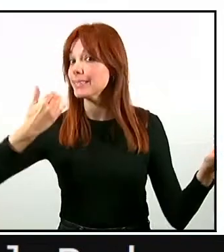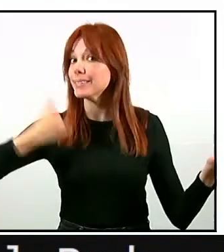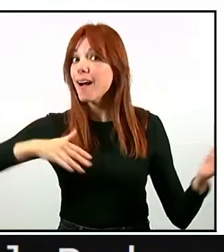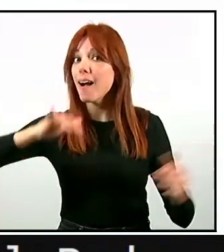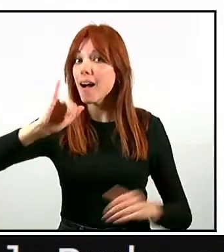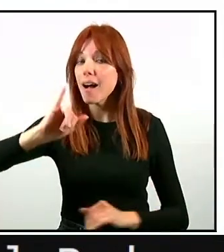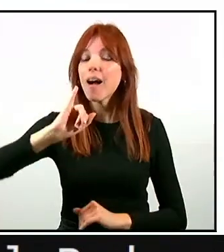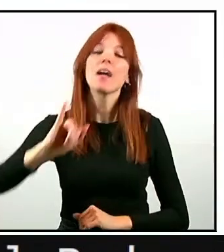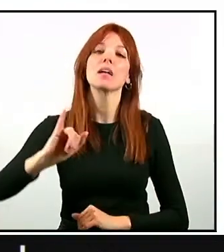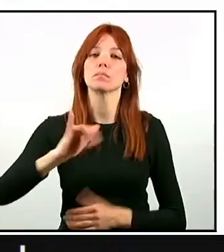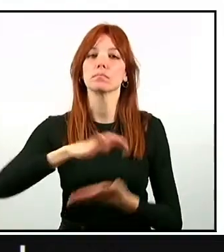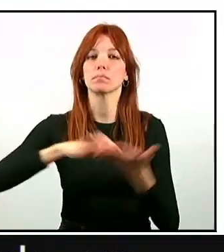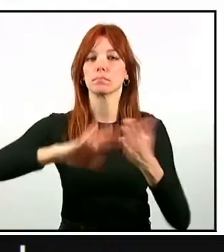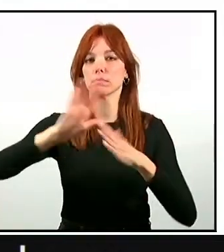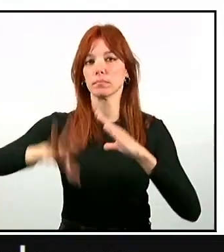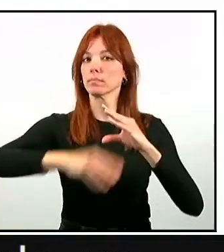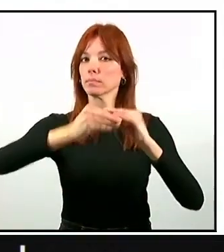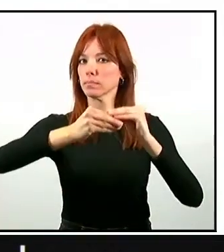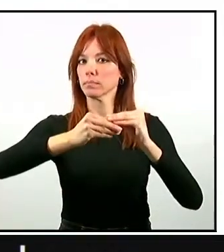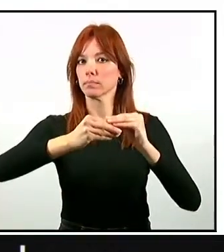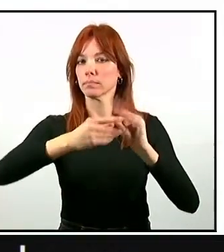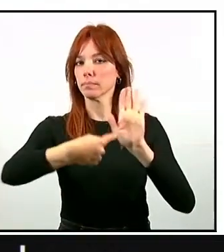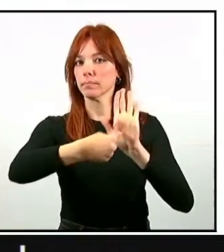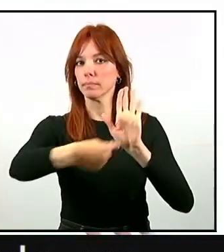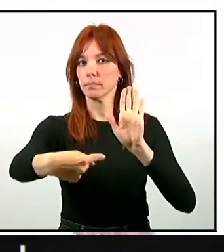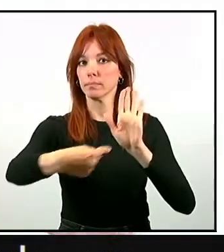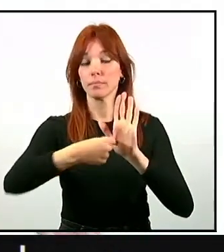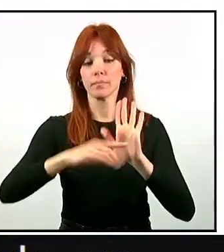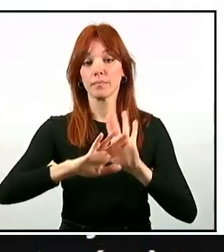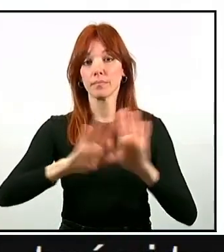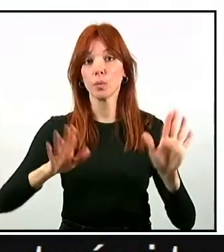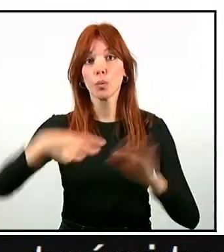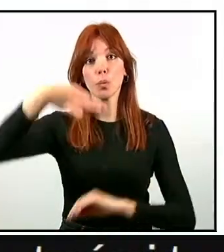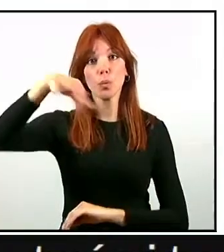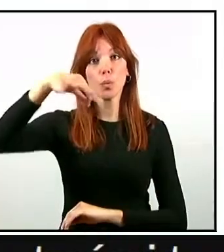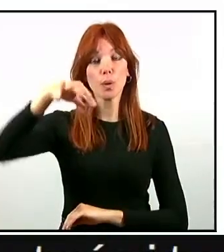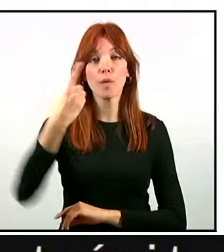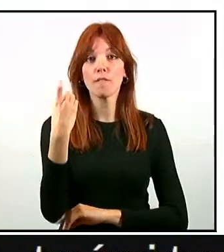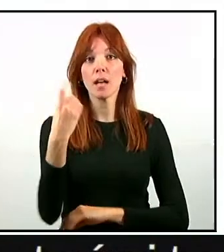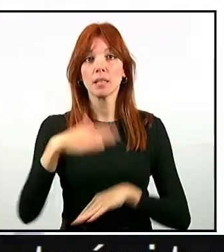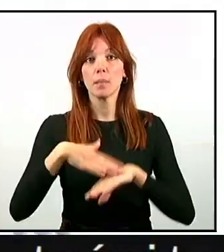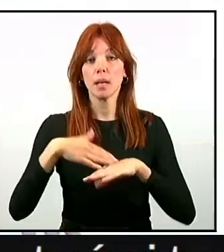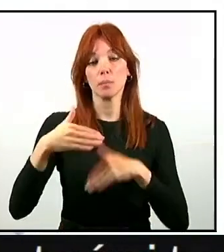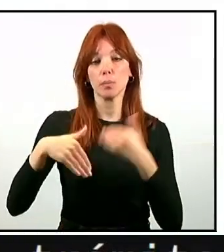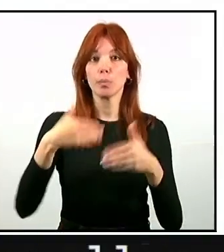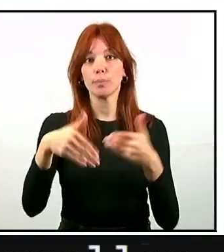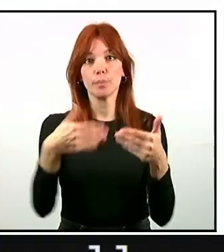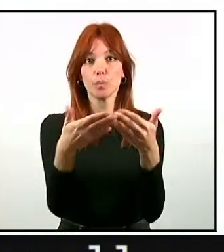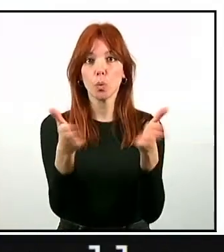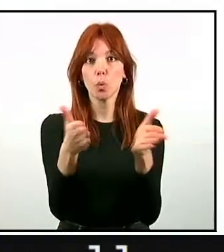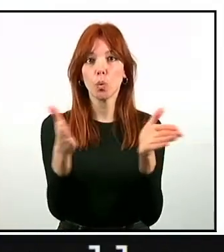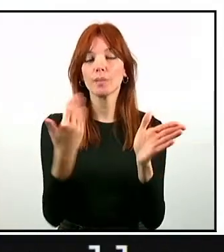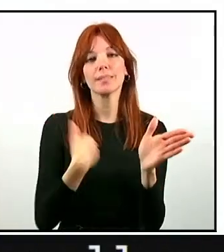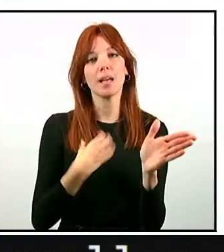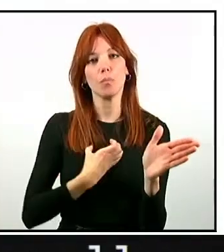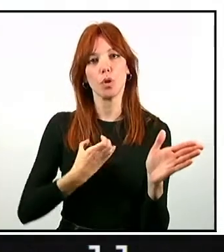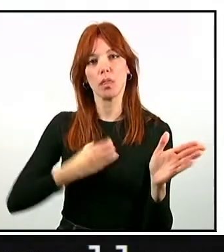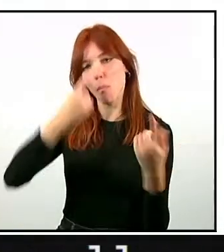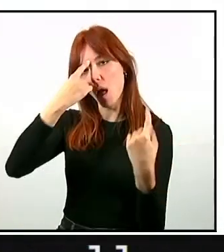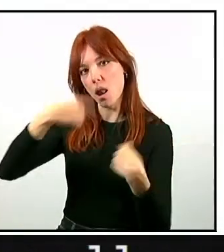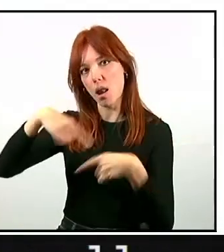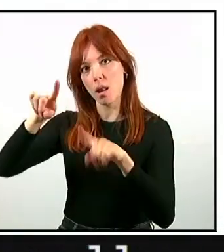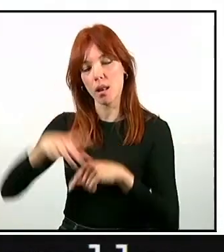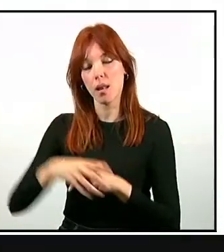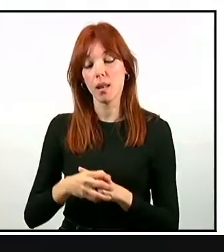del Buda ya tiene informe favorable. Por tanto, el trámite que queda para que esto se pueda desarrollar es un trámite ya municipal, que